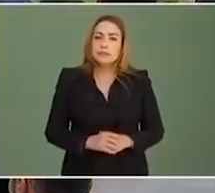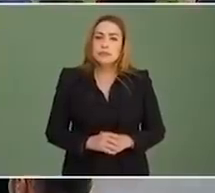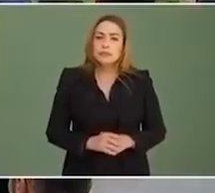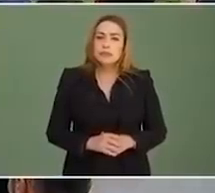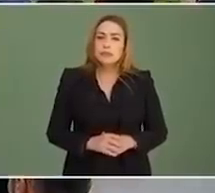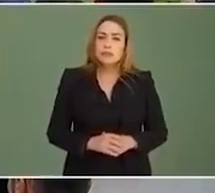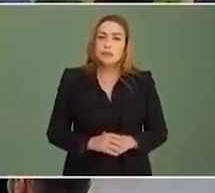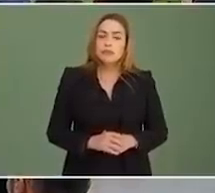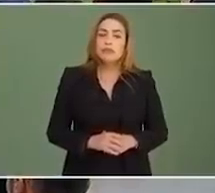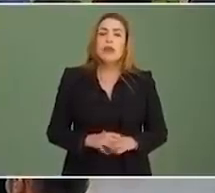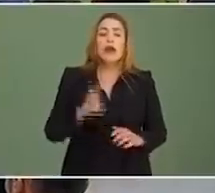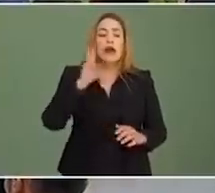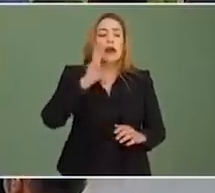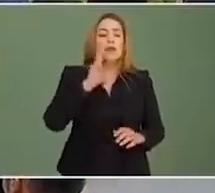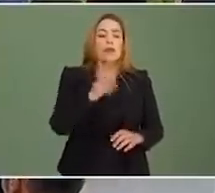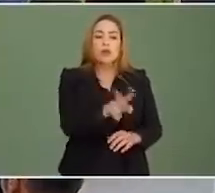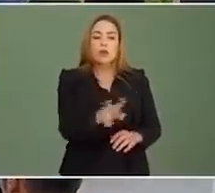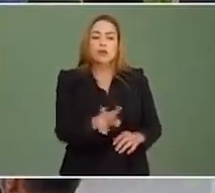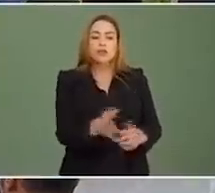de los dos